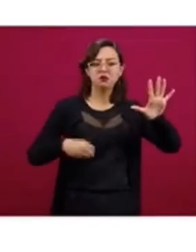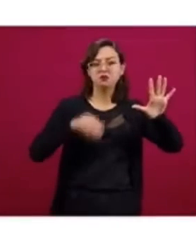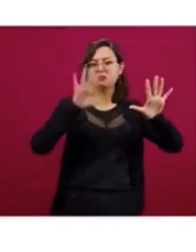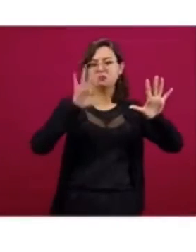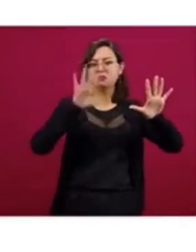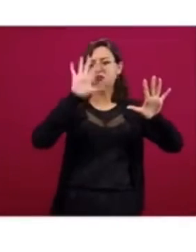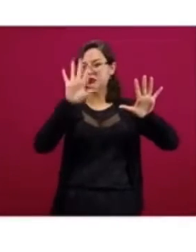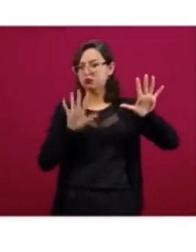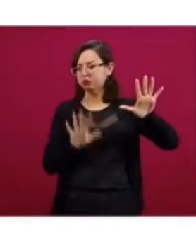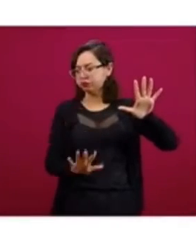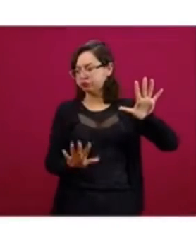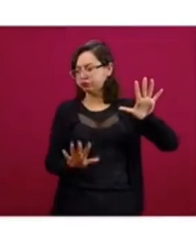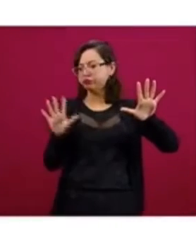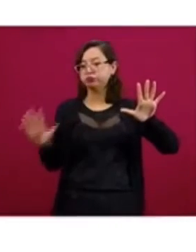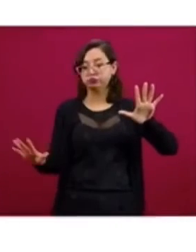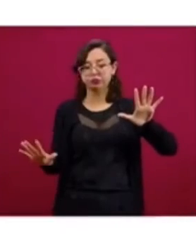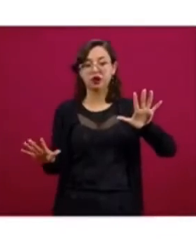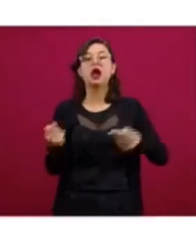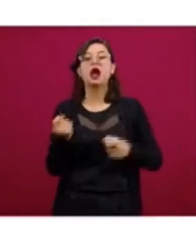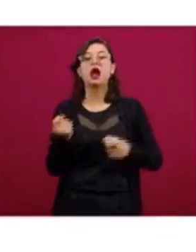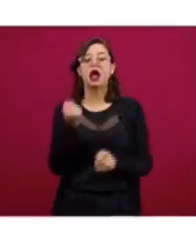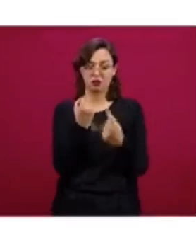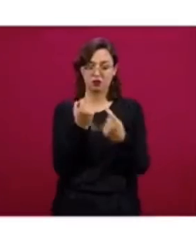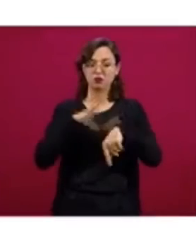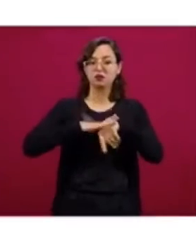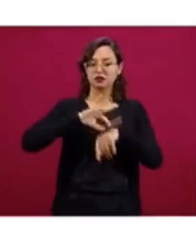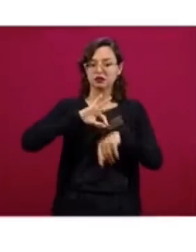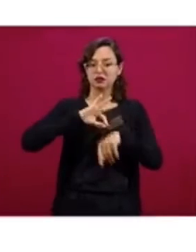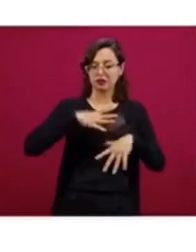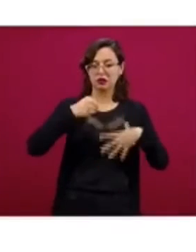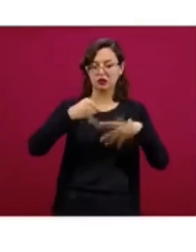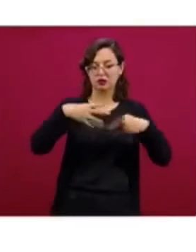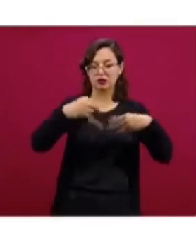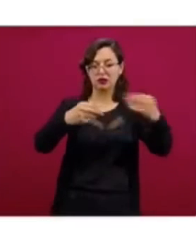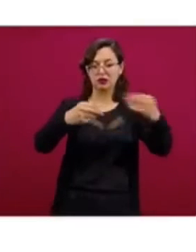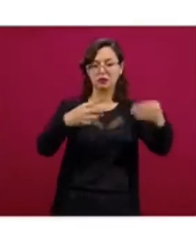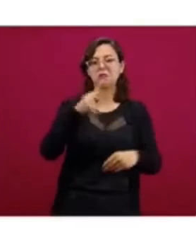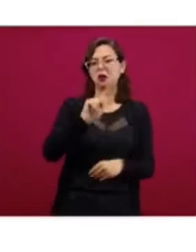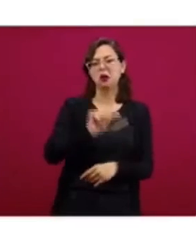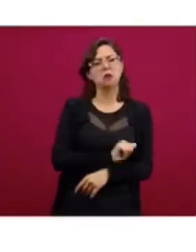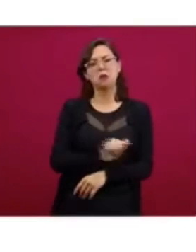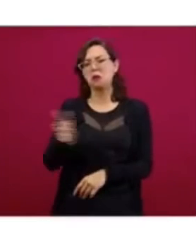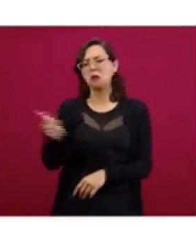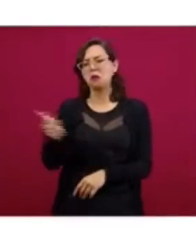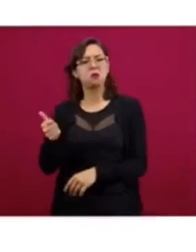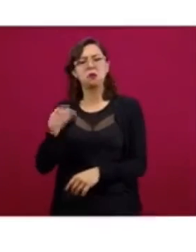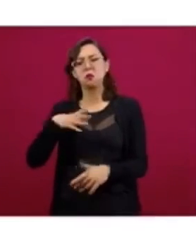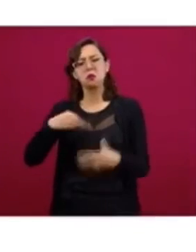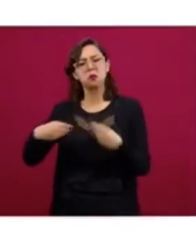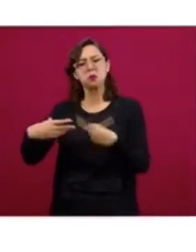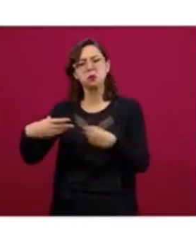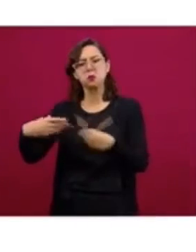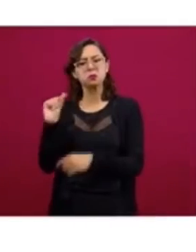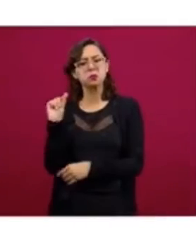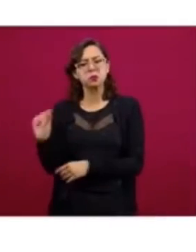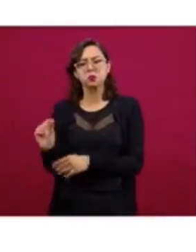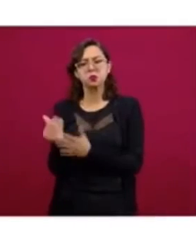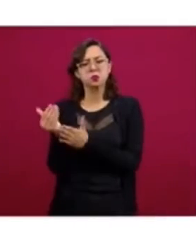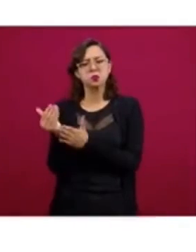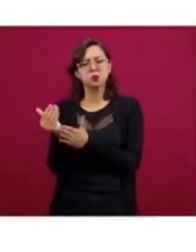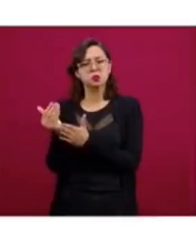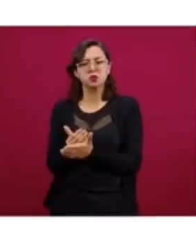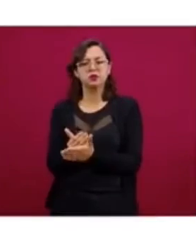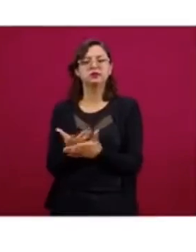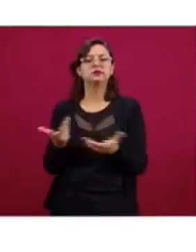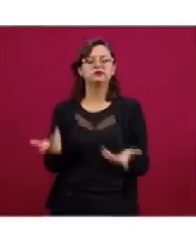preparados ante eso. Porque es diferente el dar un acompañamiento a alguien que pudo y tuvo la oportunidad de hacer todo